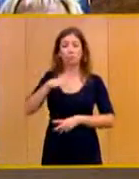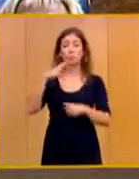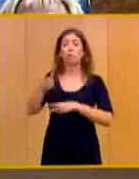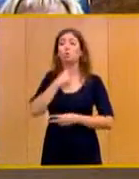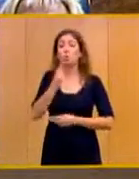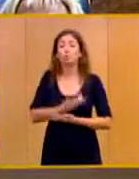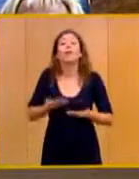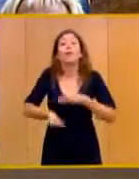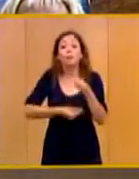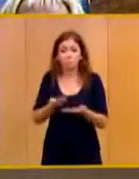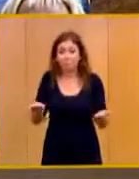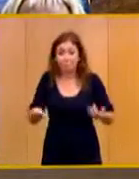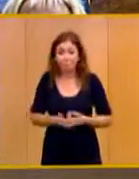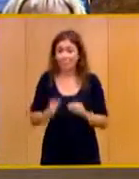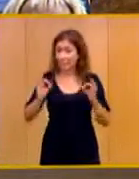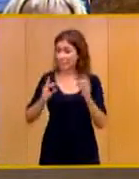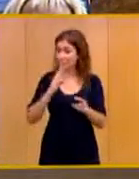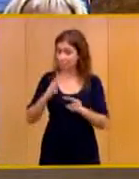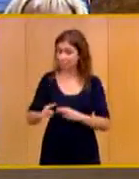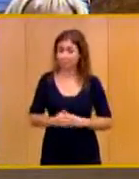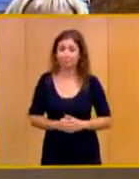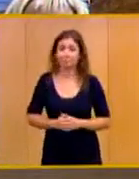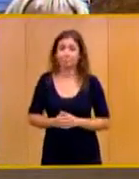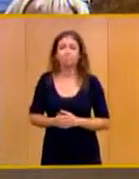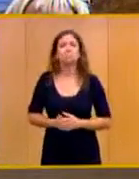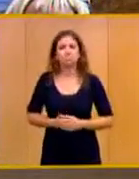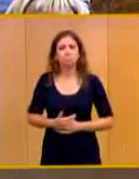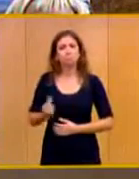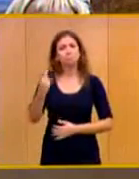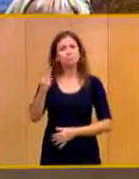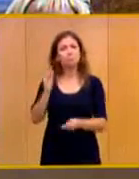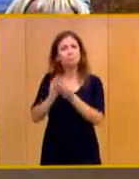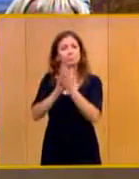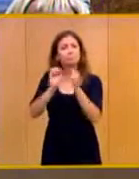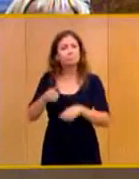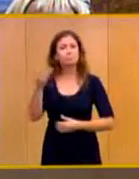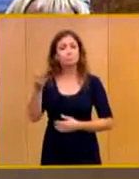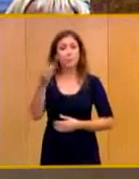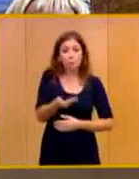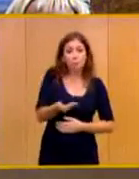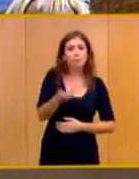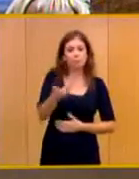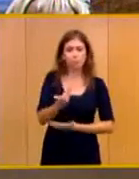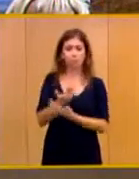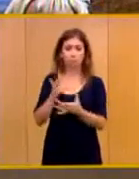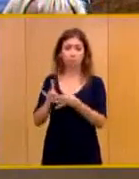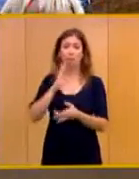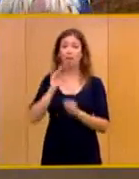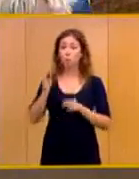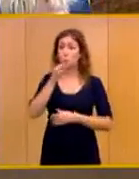hacer? Es la réplica. Y estamos de acuerdo en que lo que es muy importante, que es más o menos lo que ha venido a decir en su intervención.